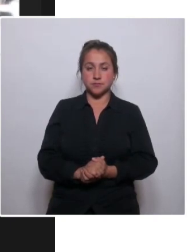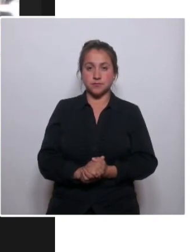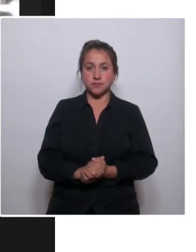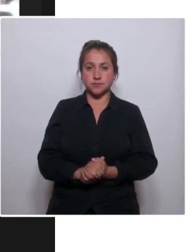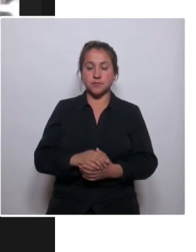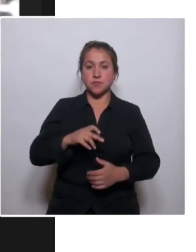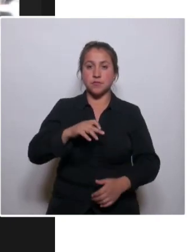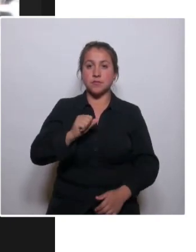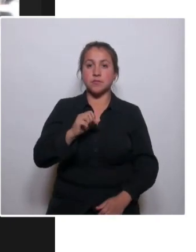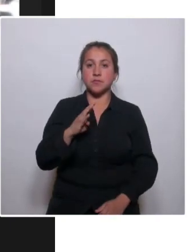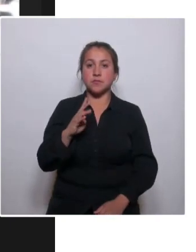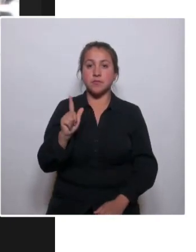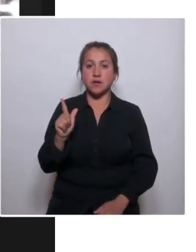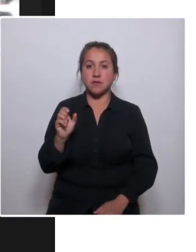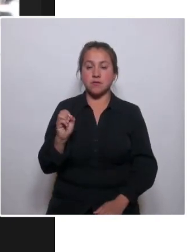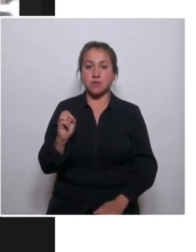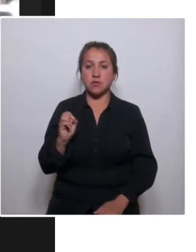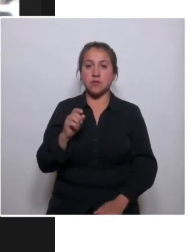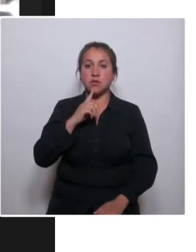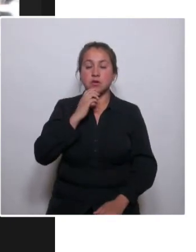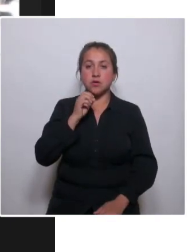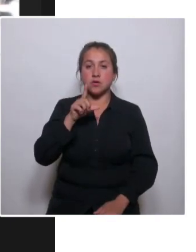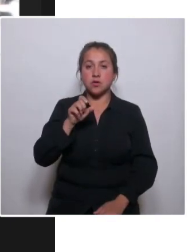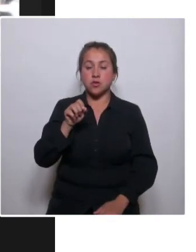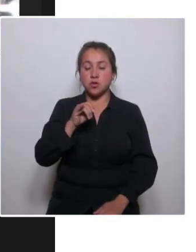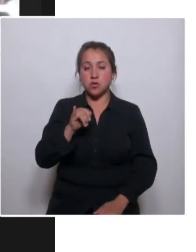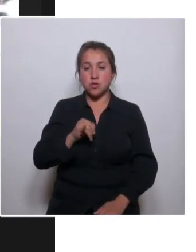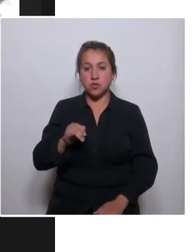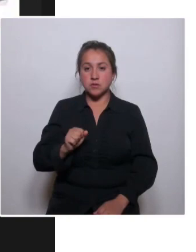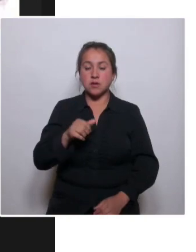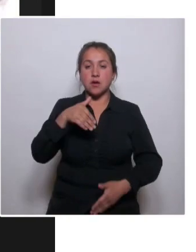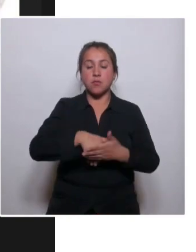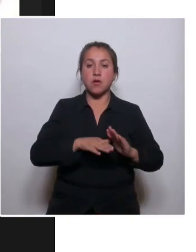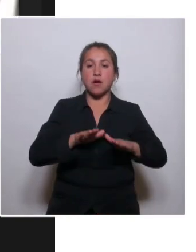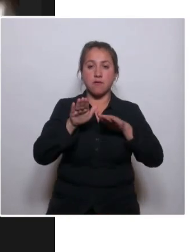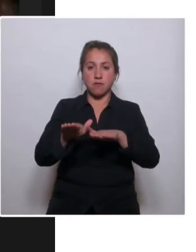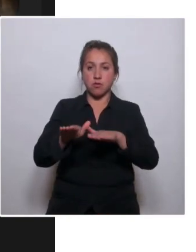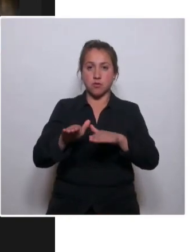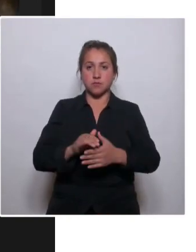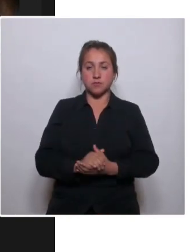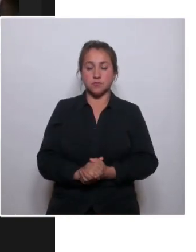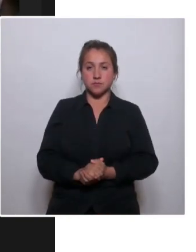Señor Pablo Tolosa. A favor, señor secretario.